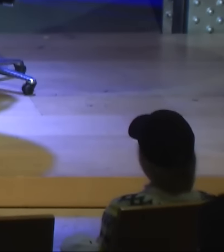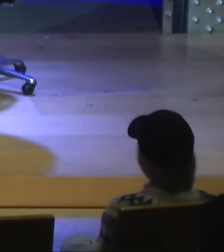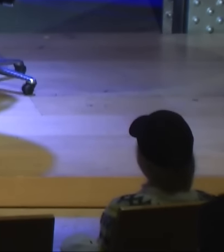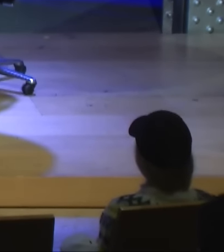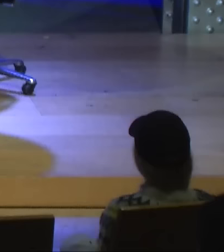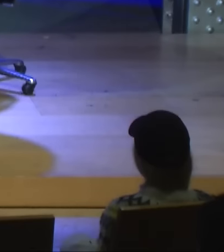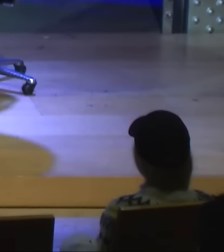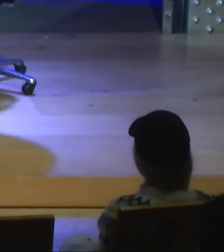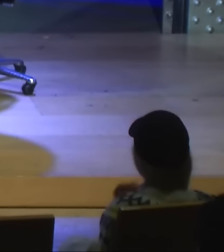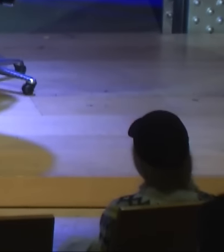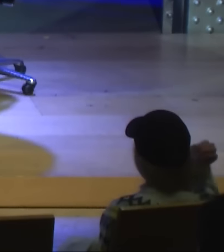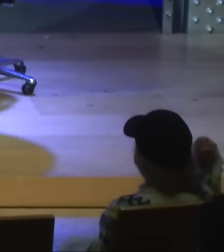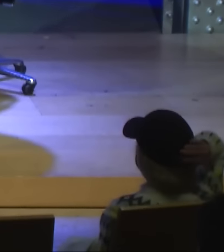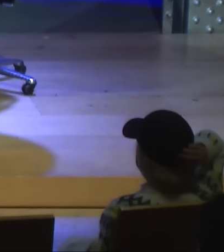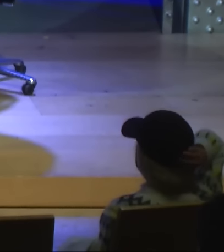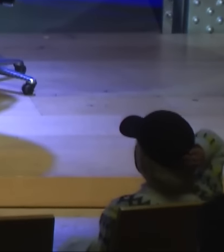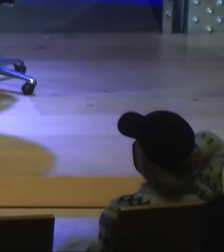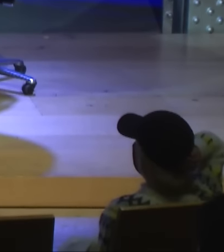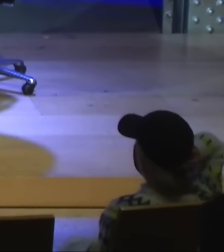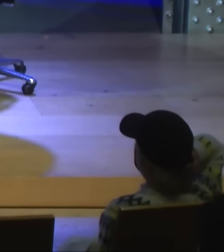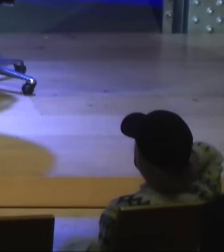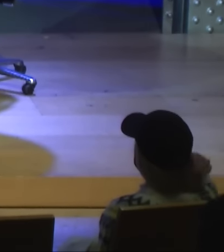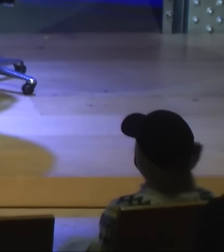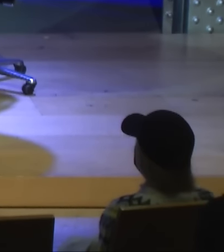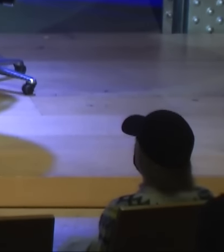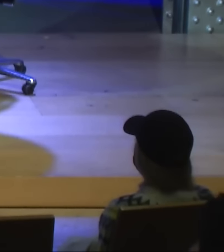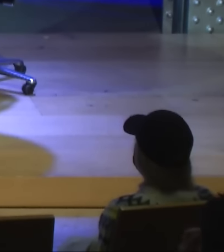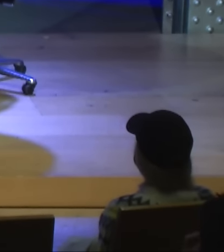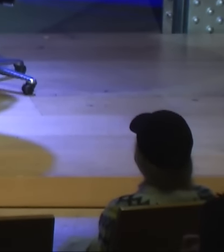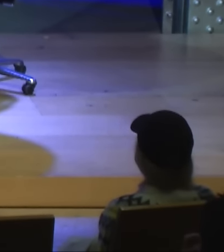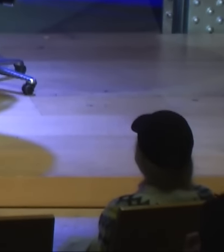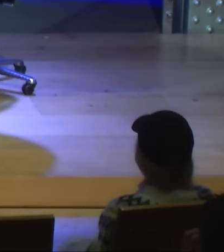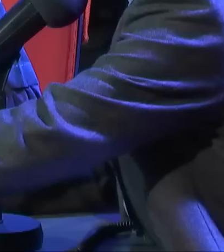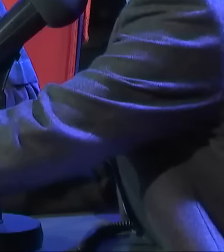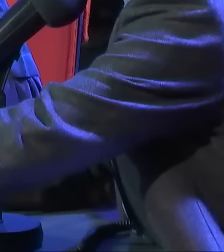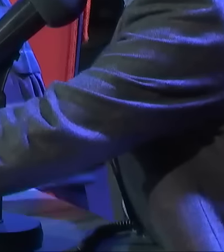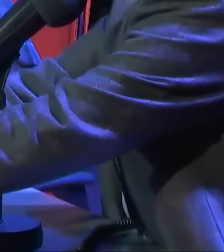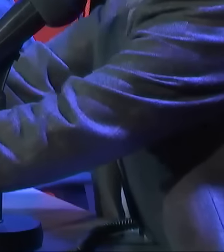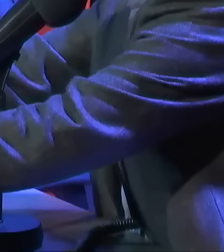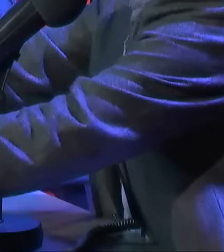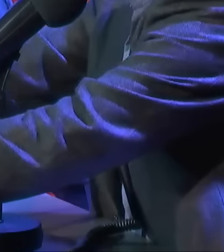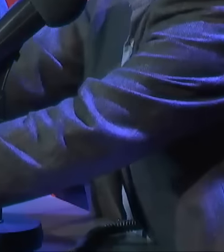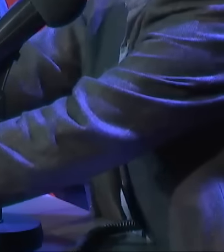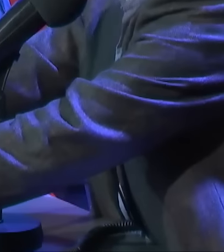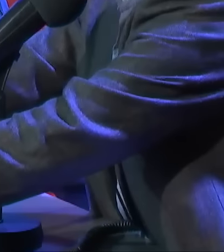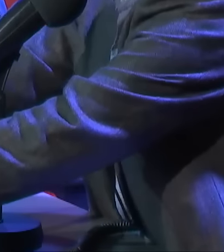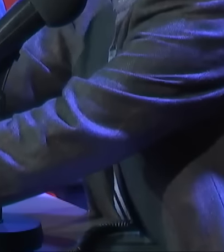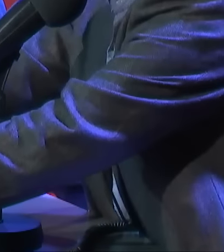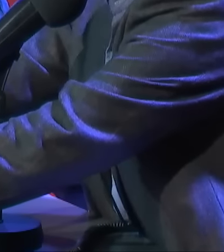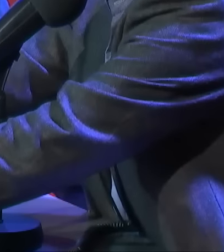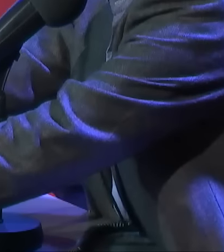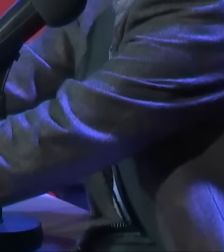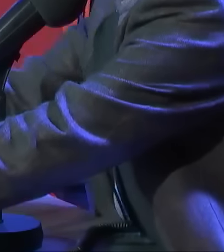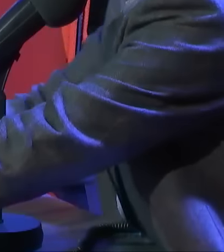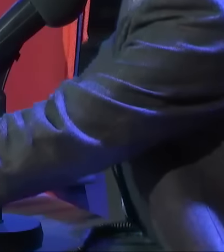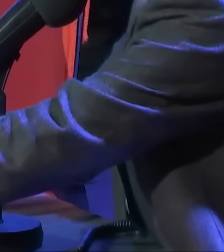programa viene calentito, ¿vale? Hoy viene cargadito de nazismo, ya lo aviso yo, porque claro, estamos a punto de meternos en jaleos